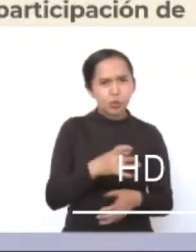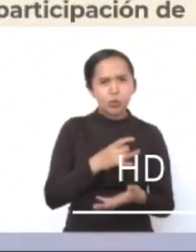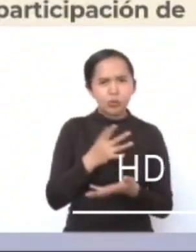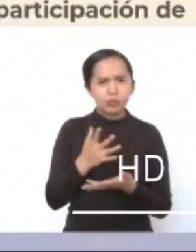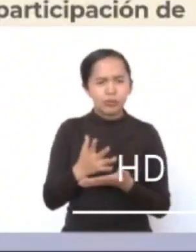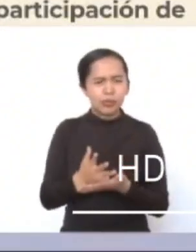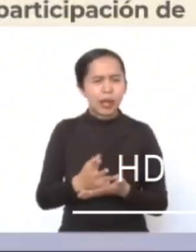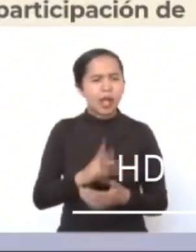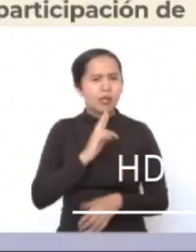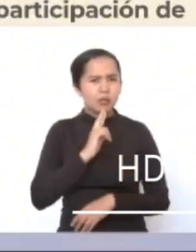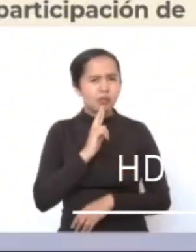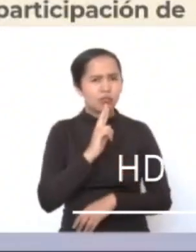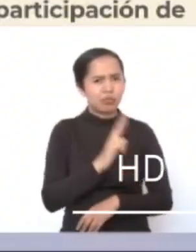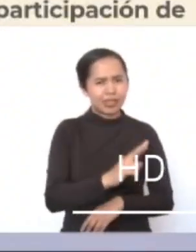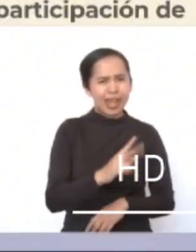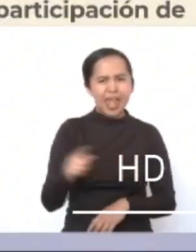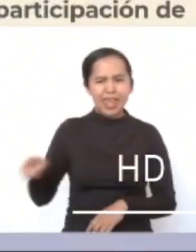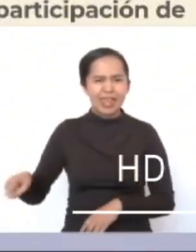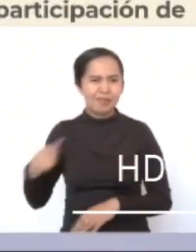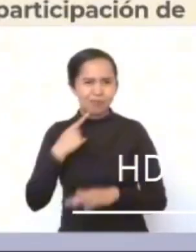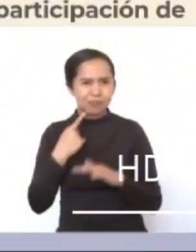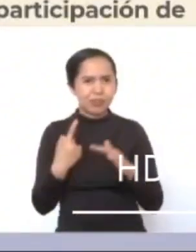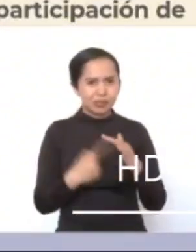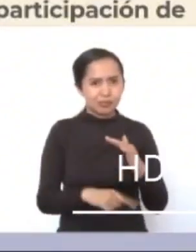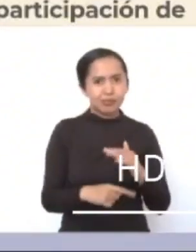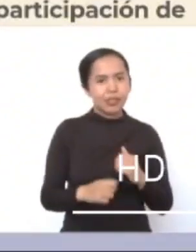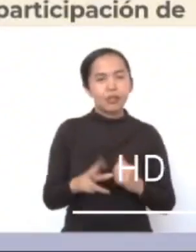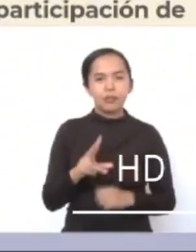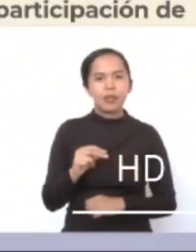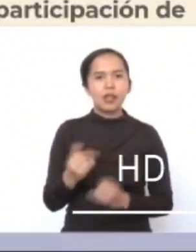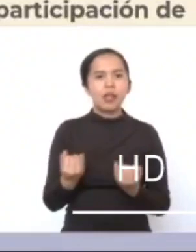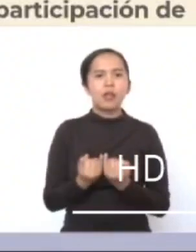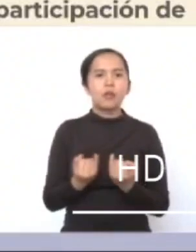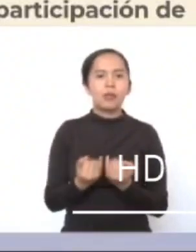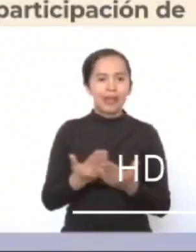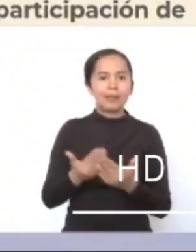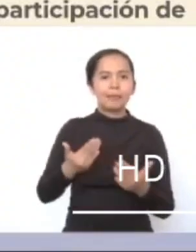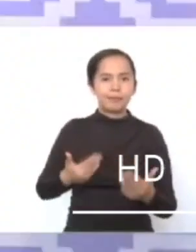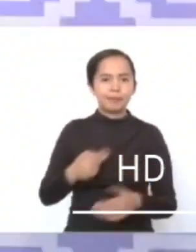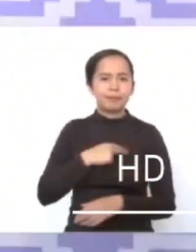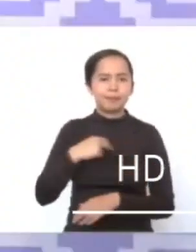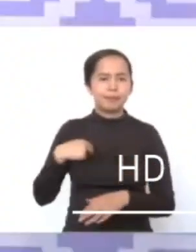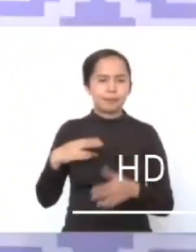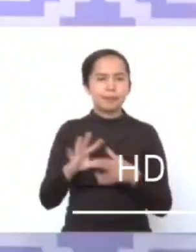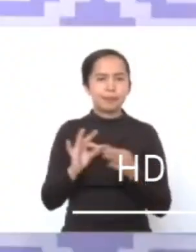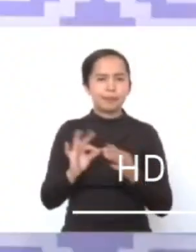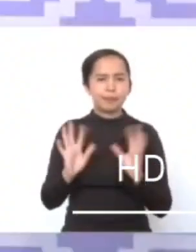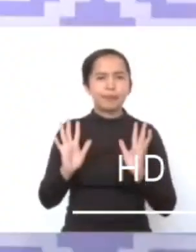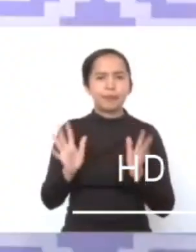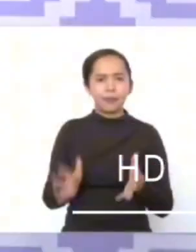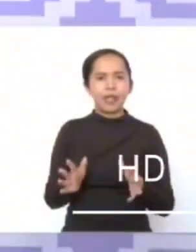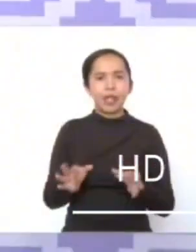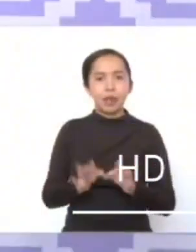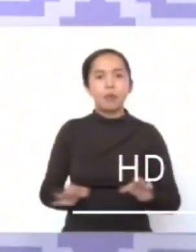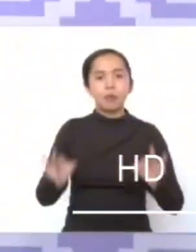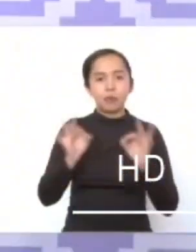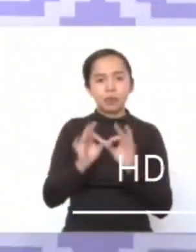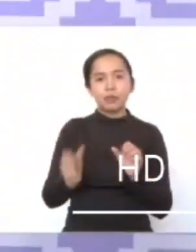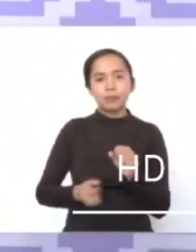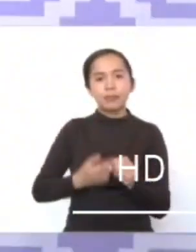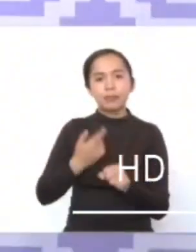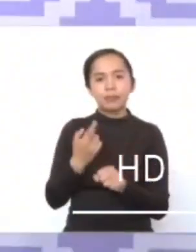a la resolución de la queja presentada. Como hemos mencionado anteriormente, es de gran importancia para la